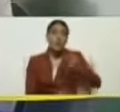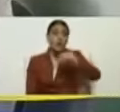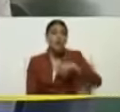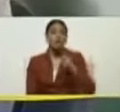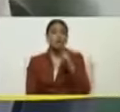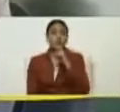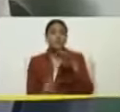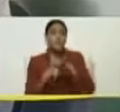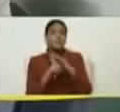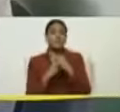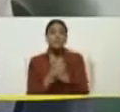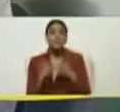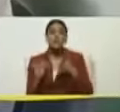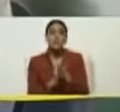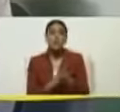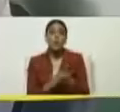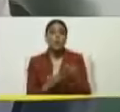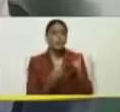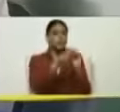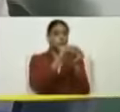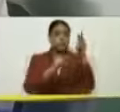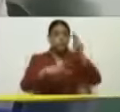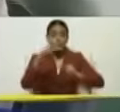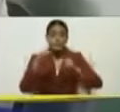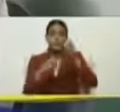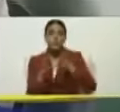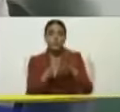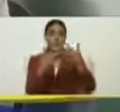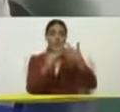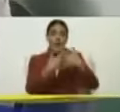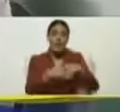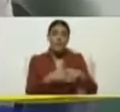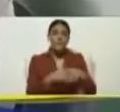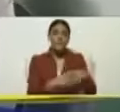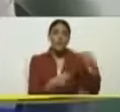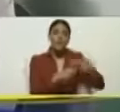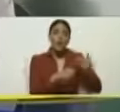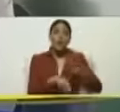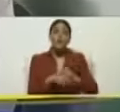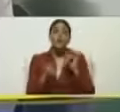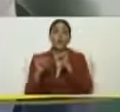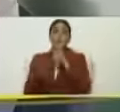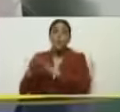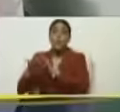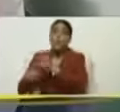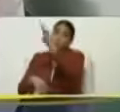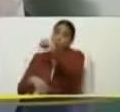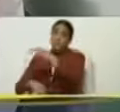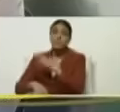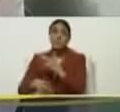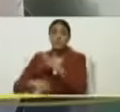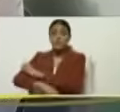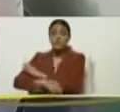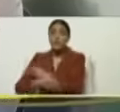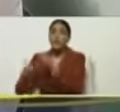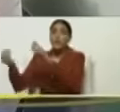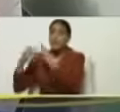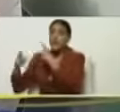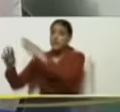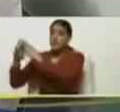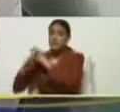refinería, porque las sanciones criminales que los apellidos pidieron y los gringos impusieron,